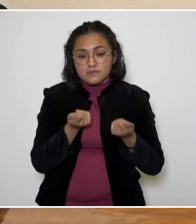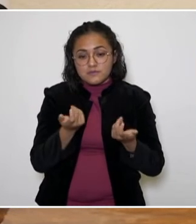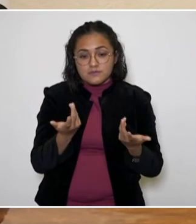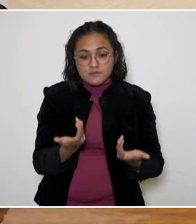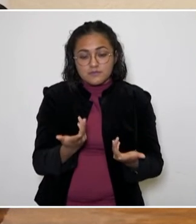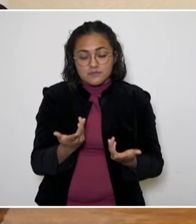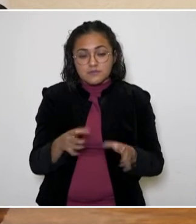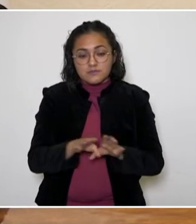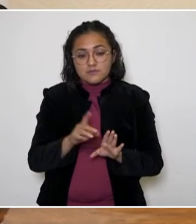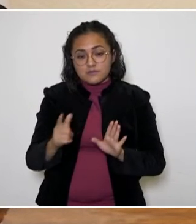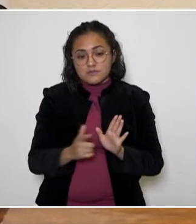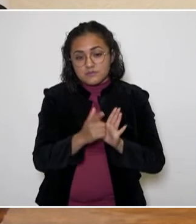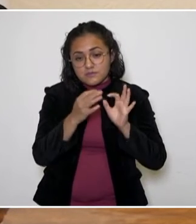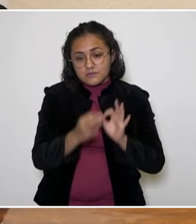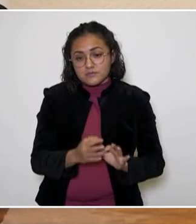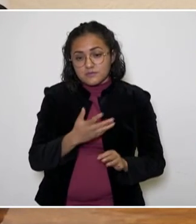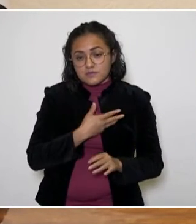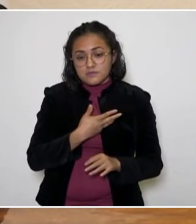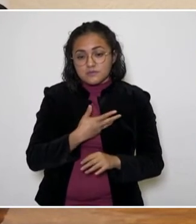en términos de ley